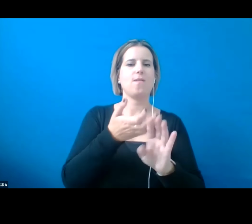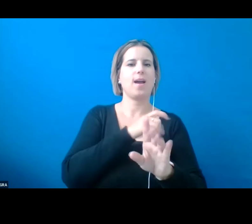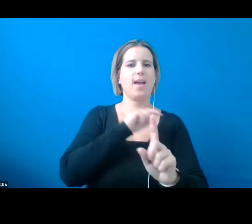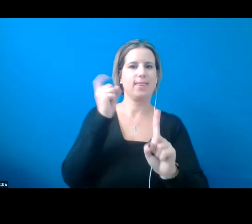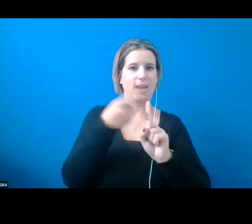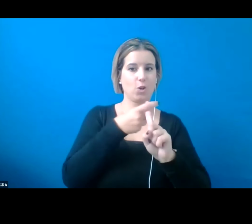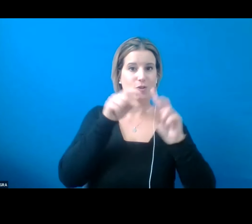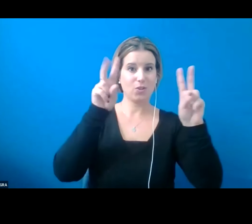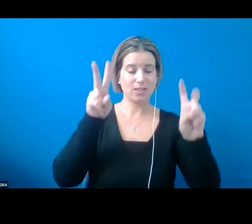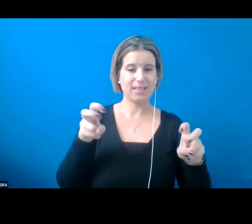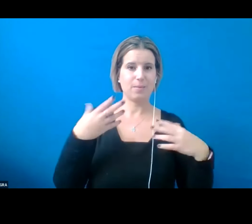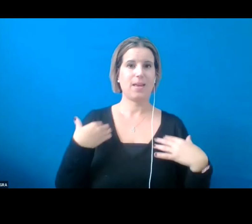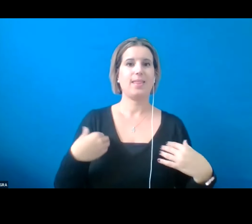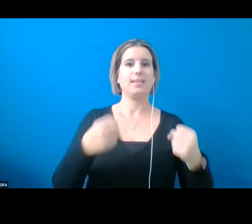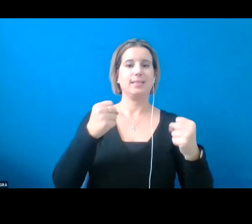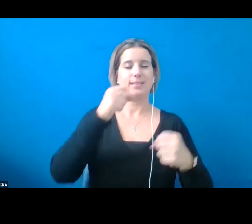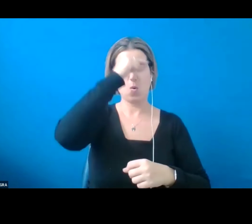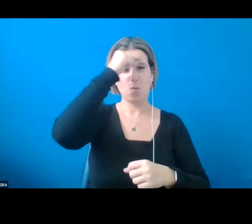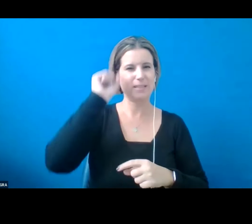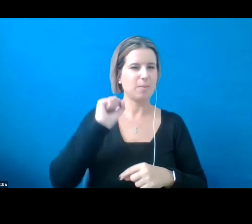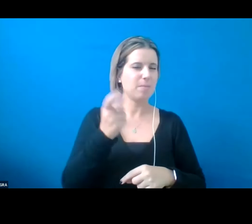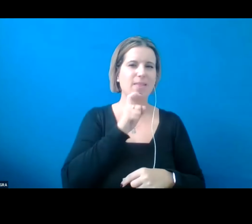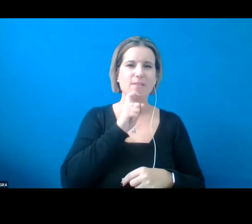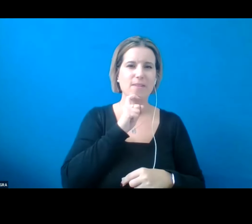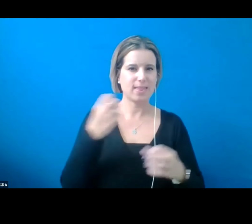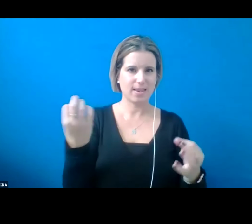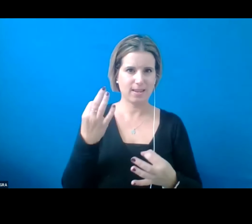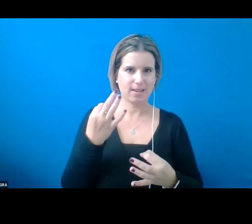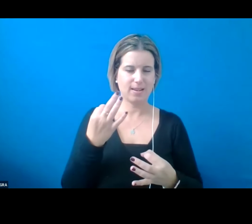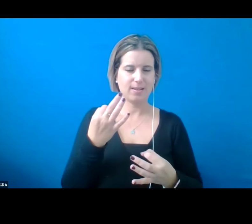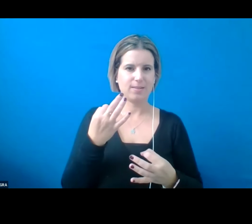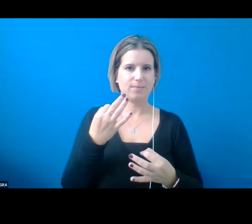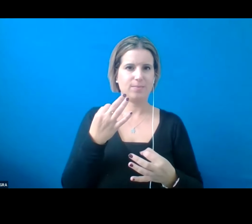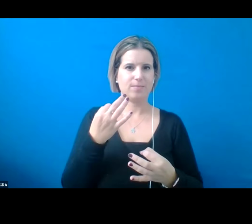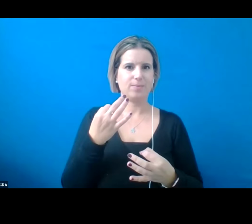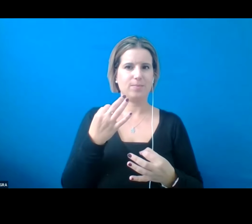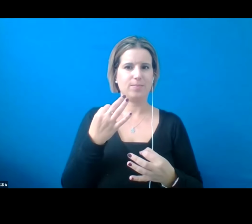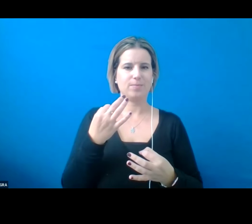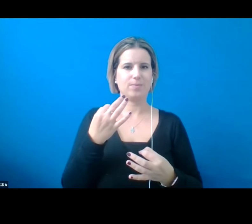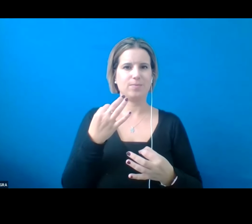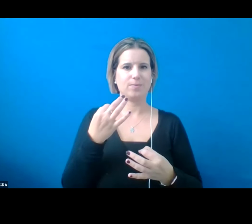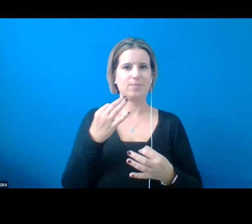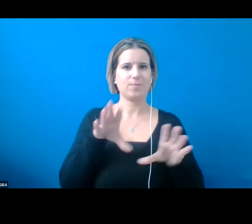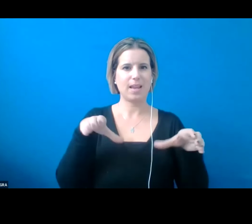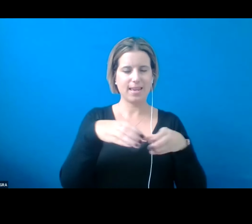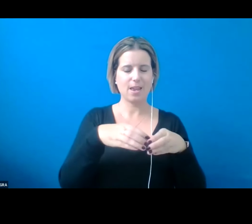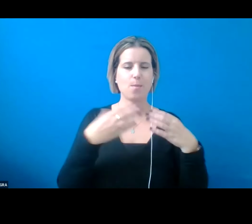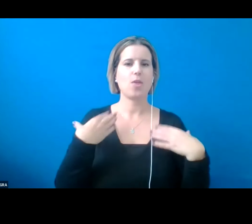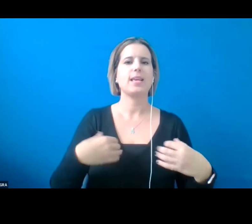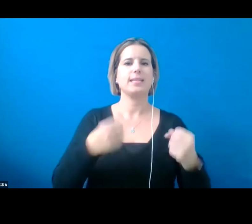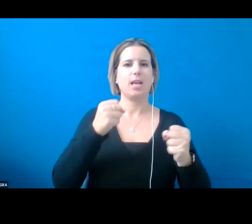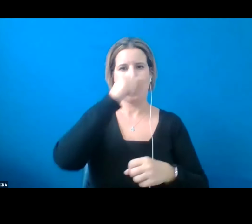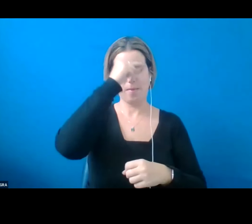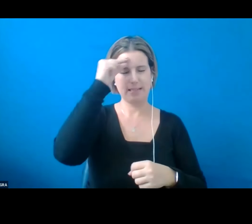dispositivos de salud mental las mayores dificultades han sido en la unidad de salud mental en el punto juvenil y en los equipos de salud mental con unidad de uso